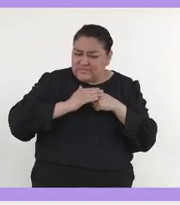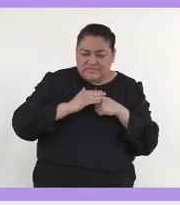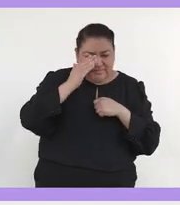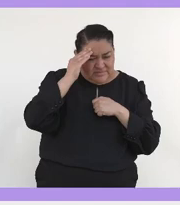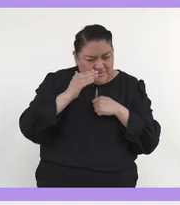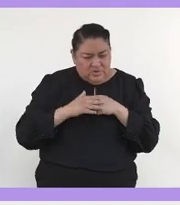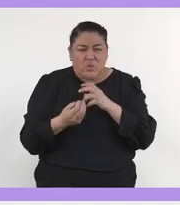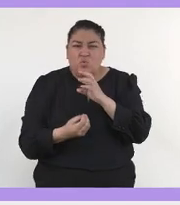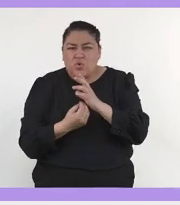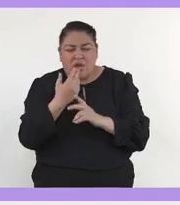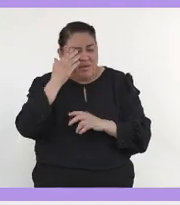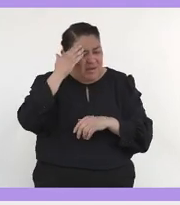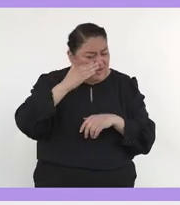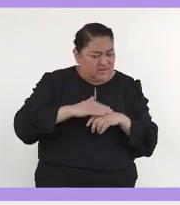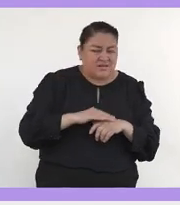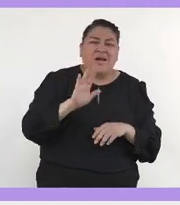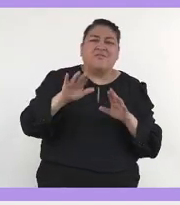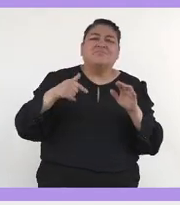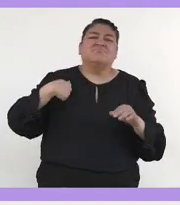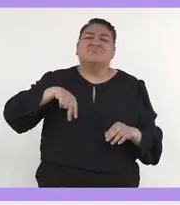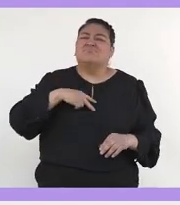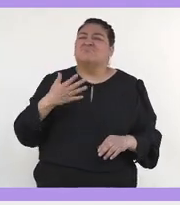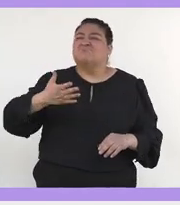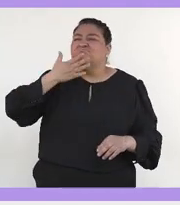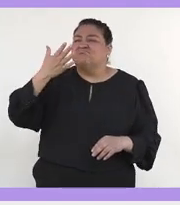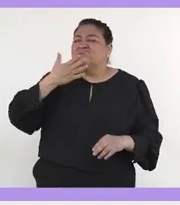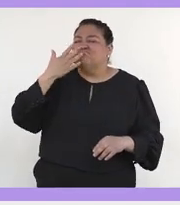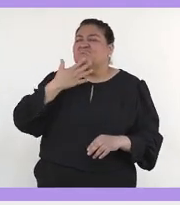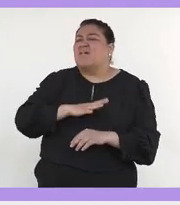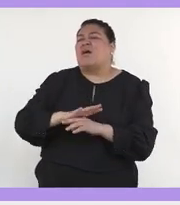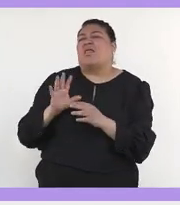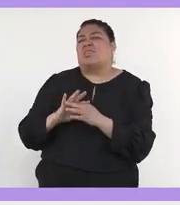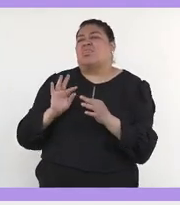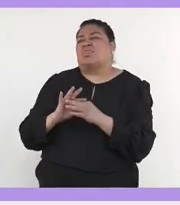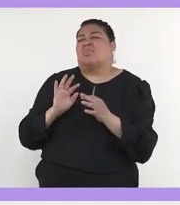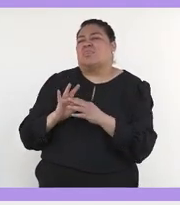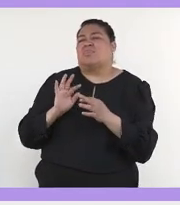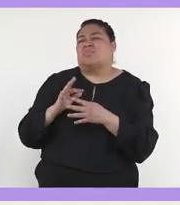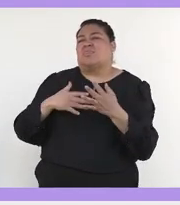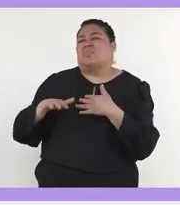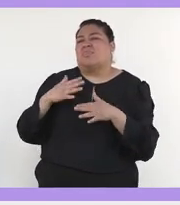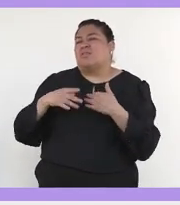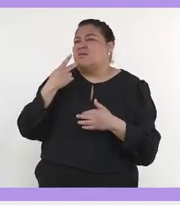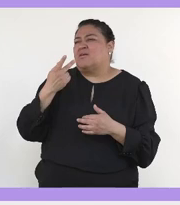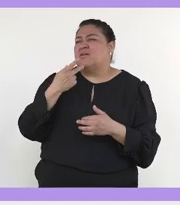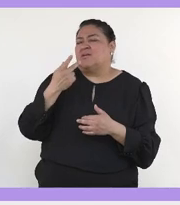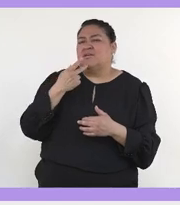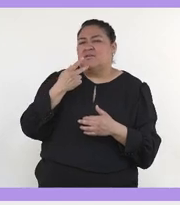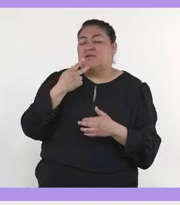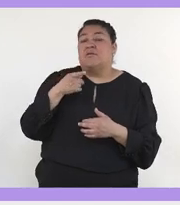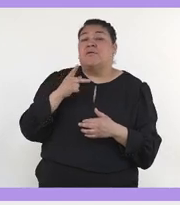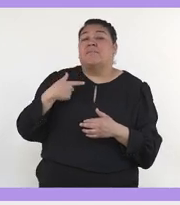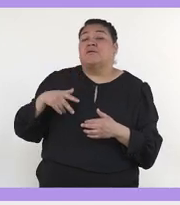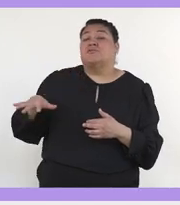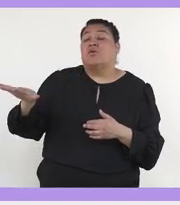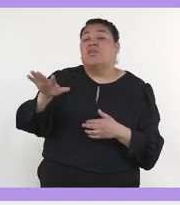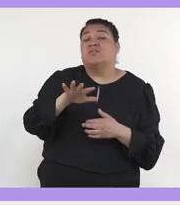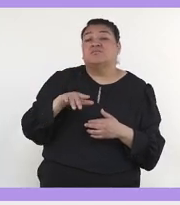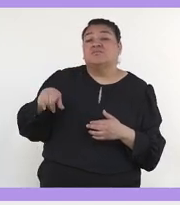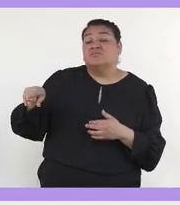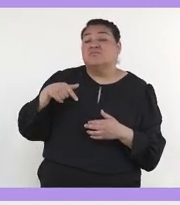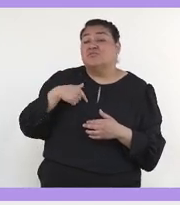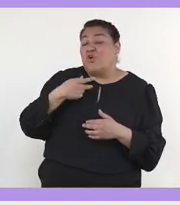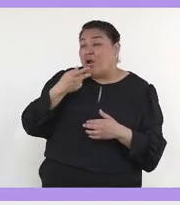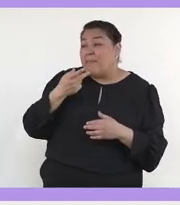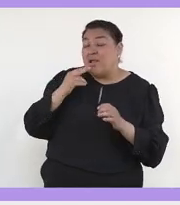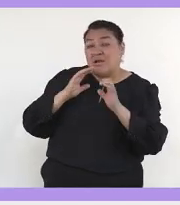saludamos todo por sentado Ay como qué fácil pues ya me entendiste las palabras que usan tienen un impacto en las personas lo